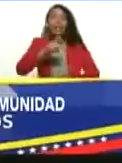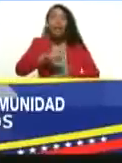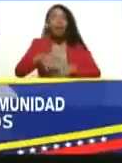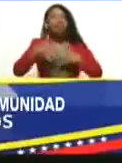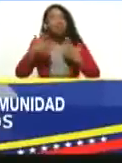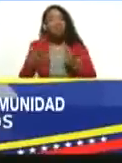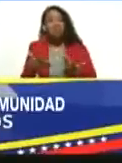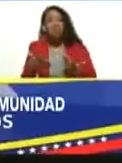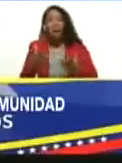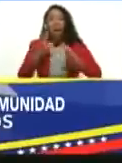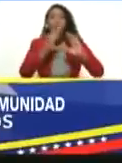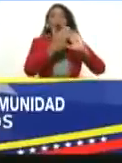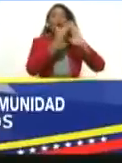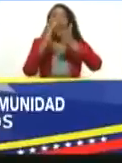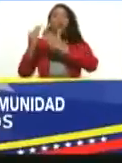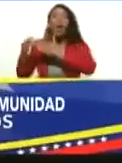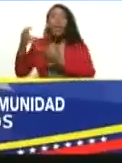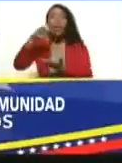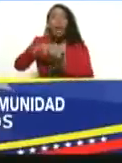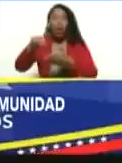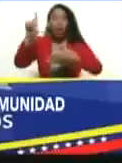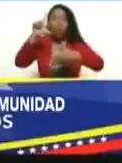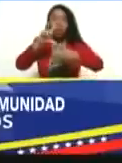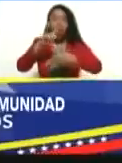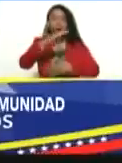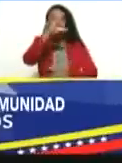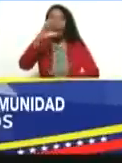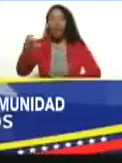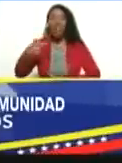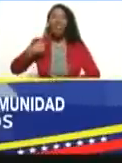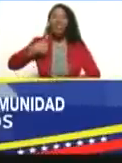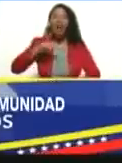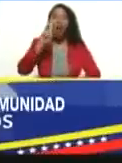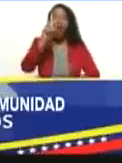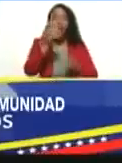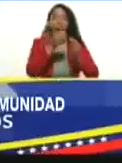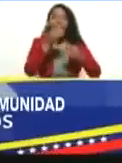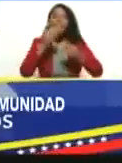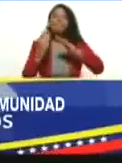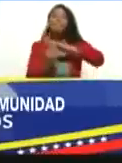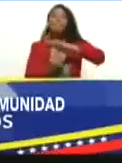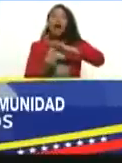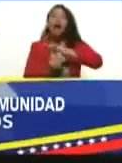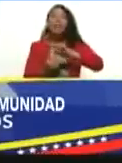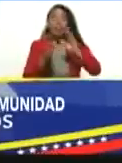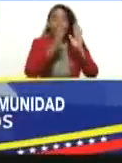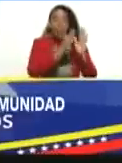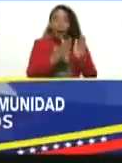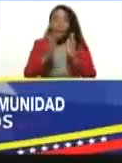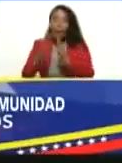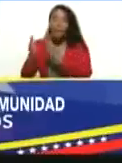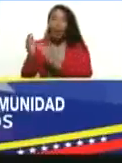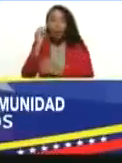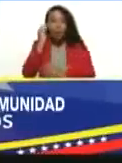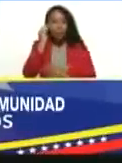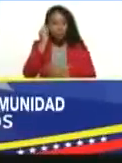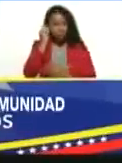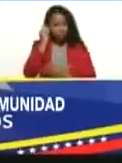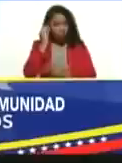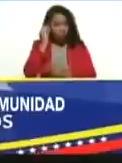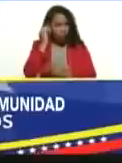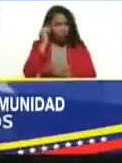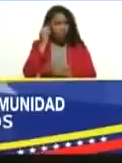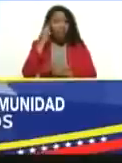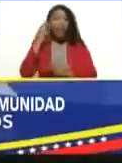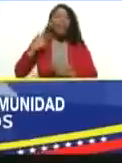que la comunidad de Estados latinoamericanos y caribeños tenga una estructura organizativa terga una